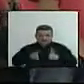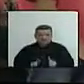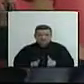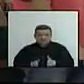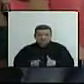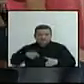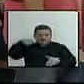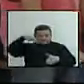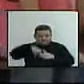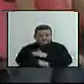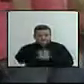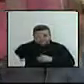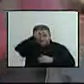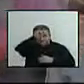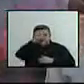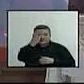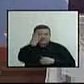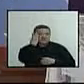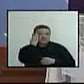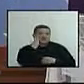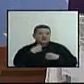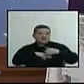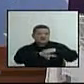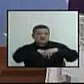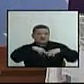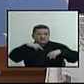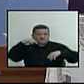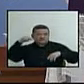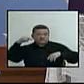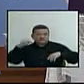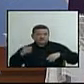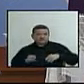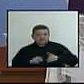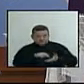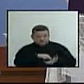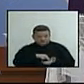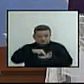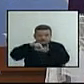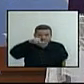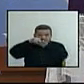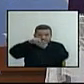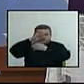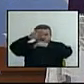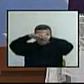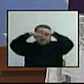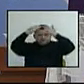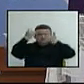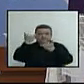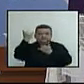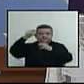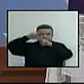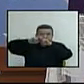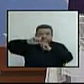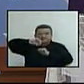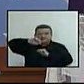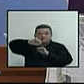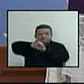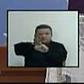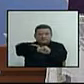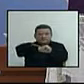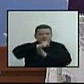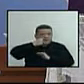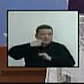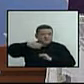los infiernos. Al tercer día resucitó de entre los muertos. Subió a los cielos y está sentado a la derecha de